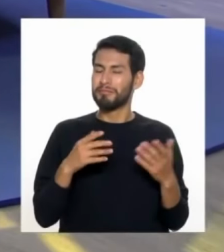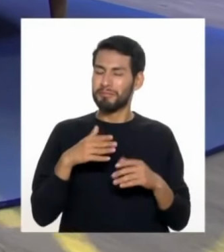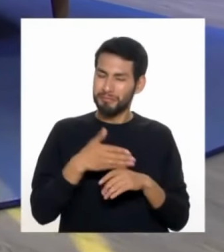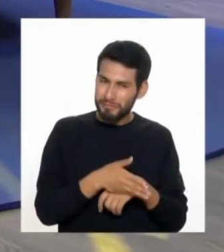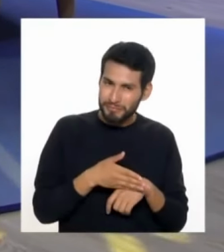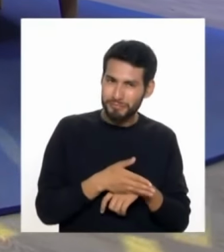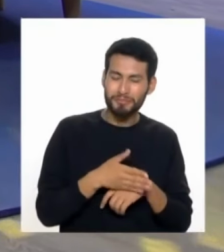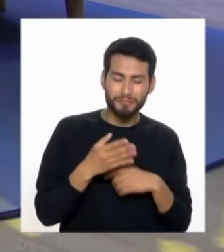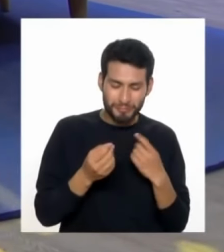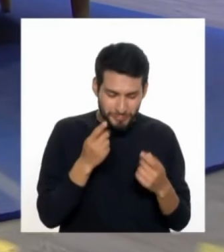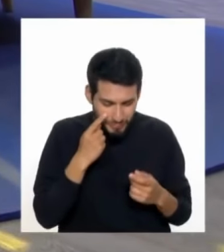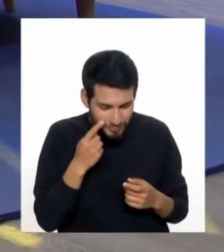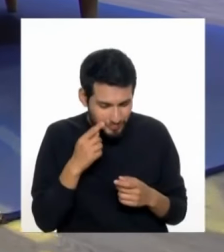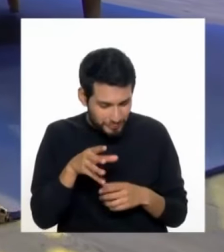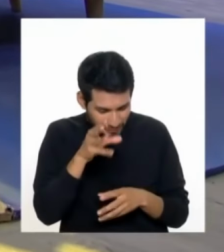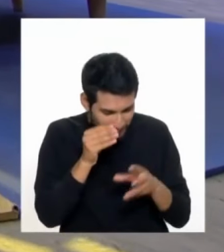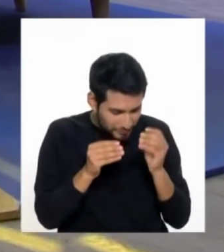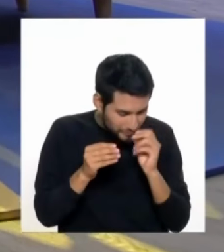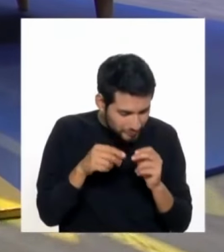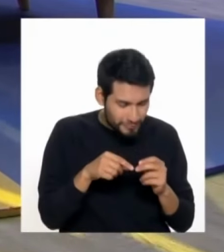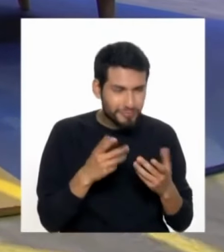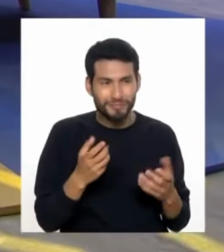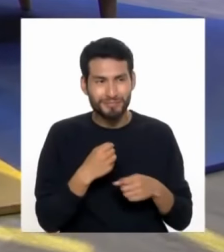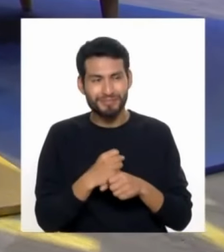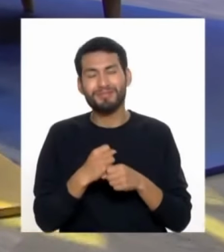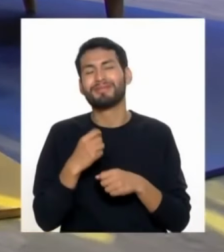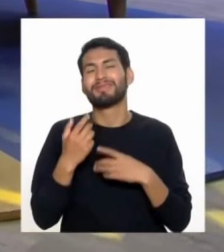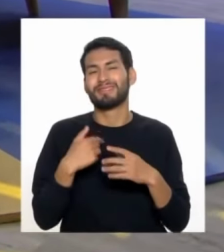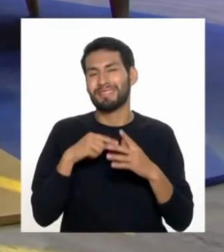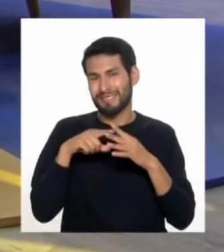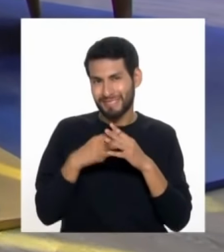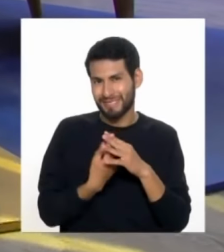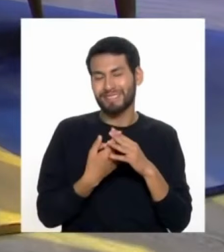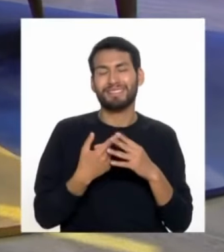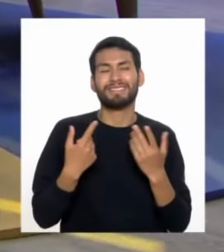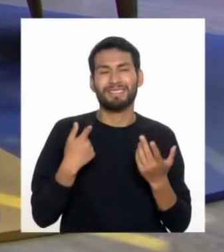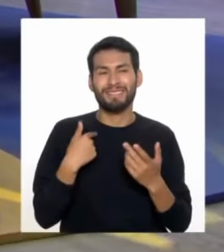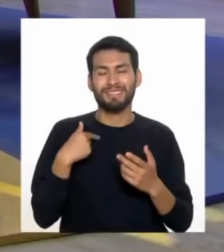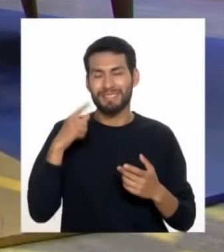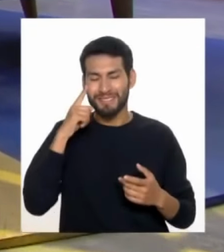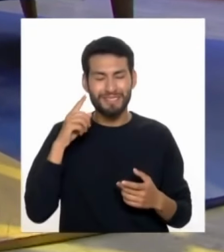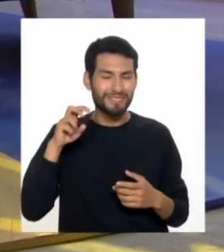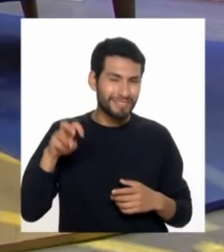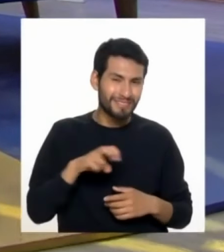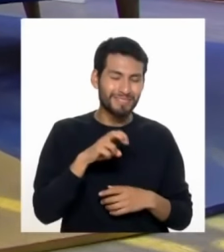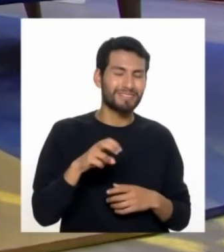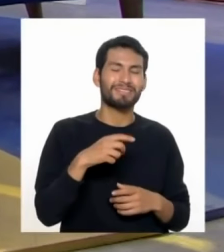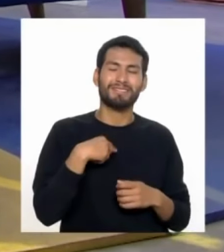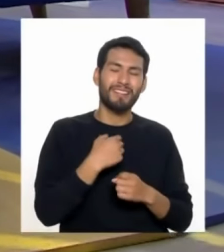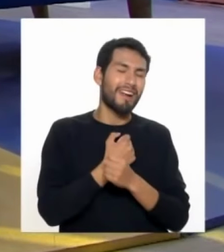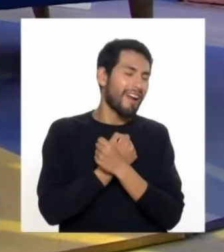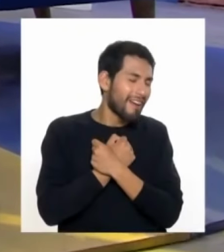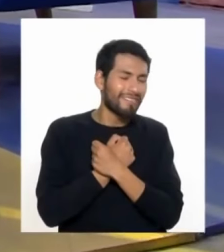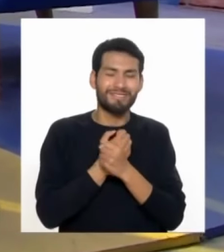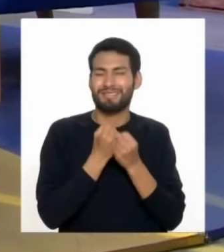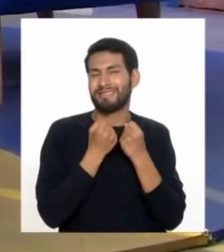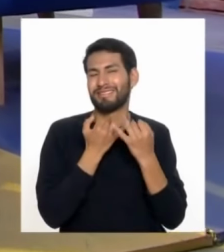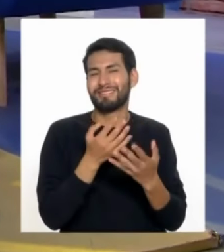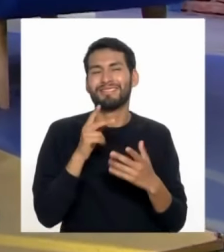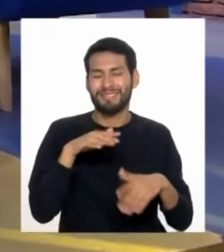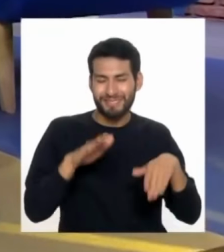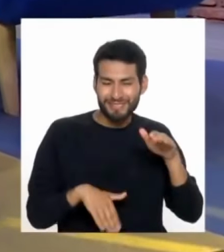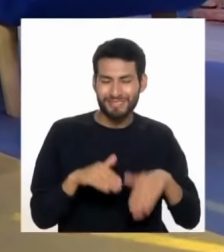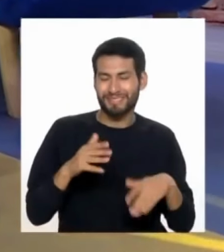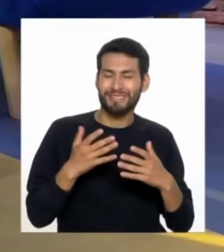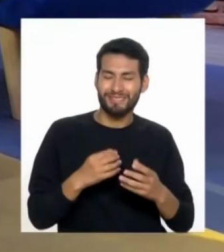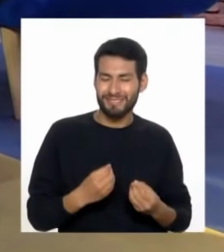madera, conocer la madera y todo esto, y fue el pie de inicio de esta aventura, como digo yo, un romance entre lo que es el cajón